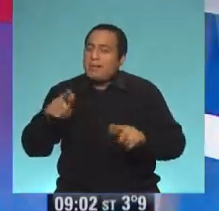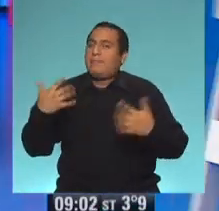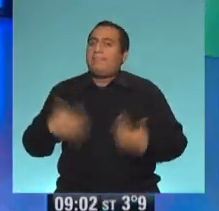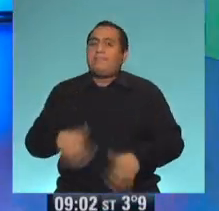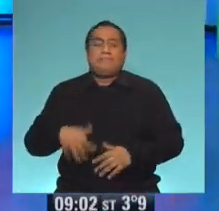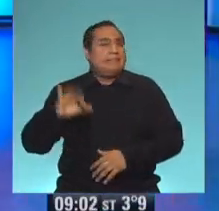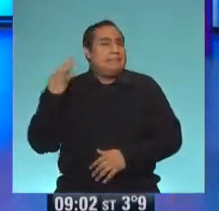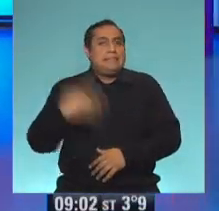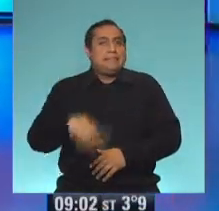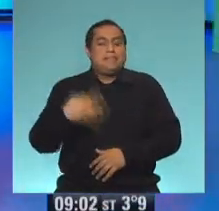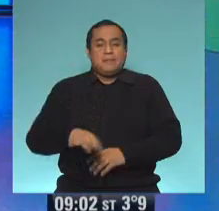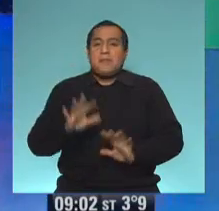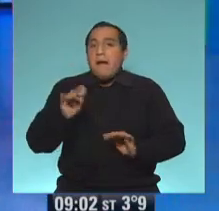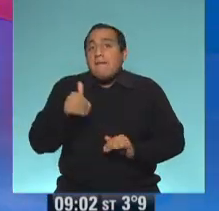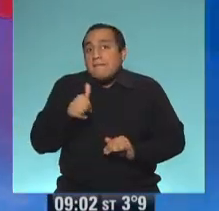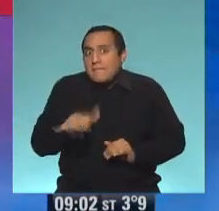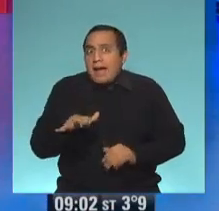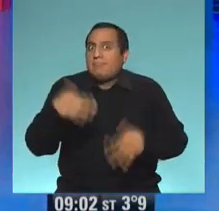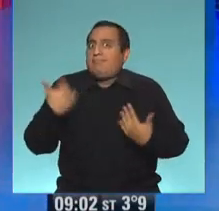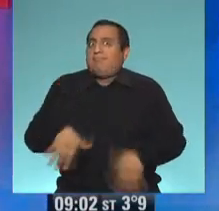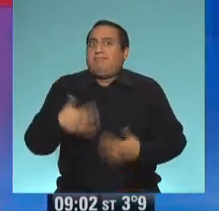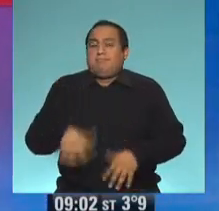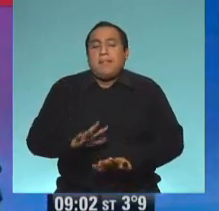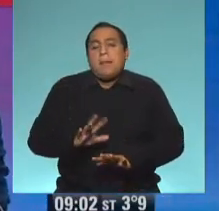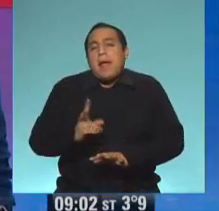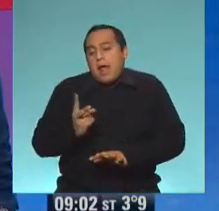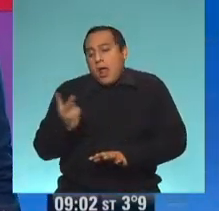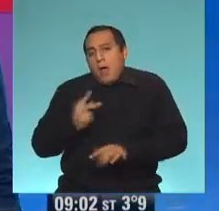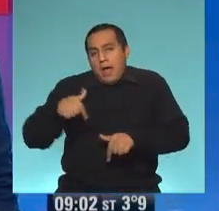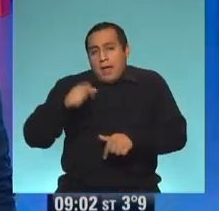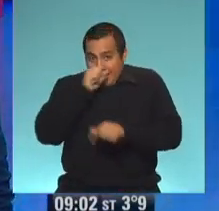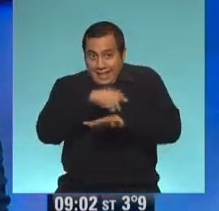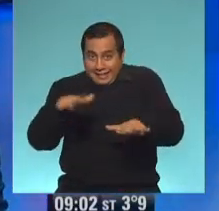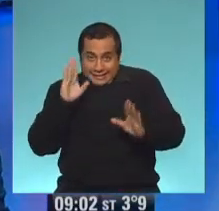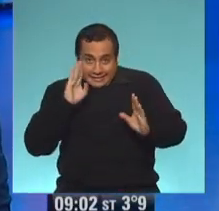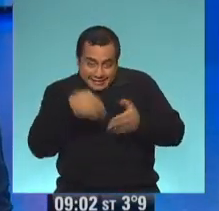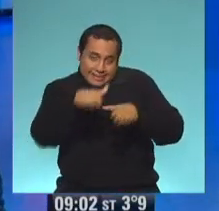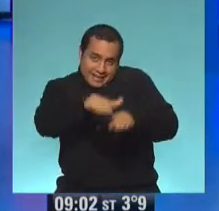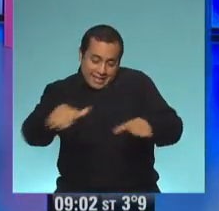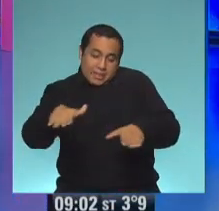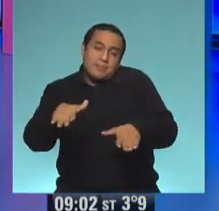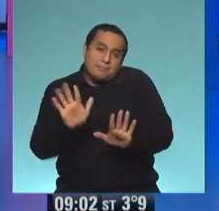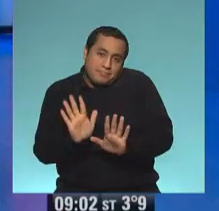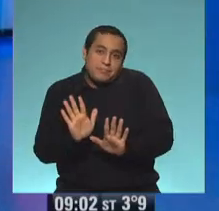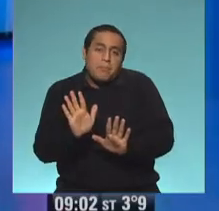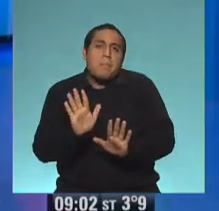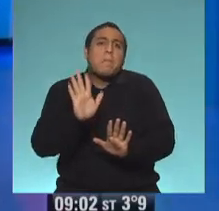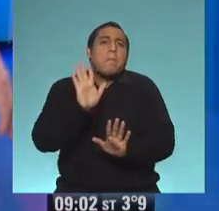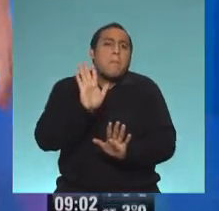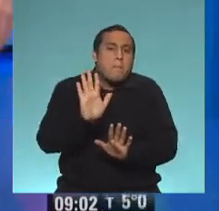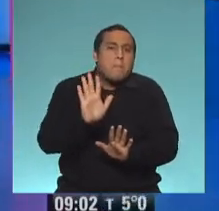espectacular. Espectacular. Sí, se viene algo único, pero nosotros estamos acá en Inicial. Sí. Sí, empezando la mañana y los chicos...